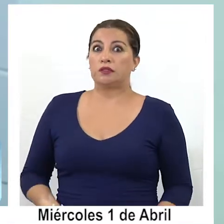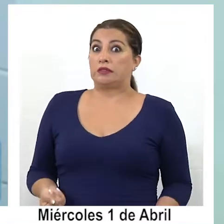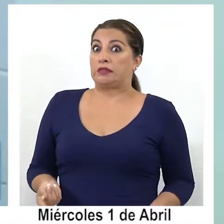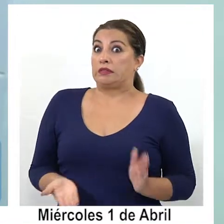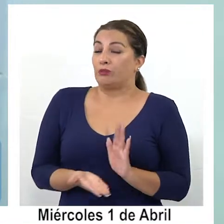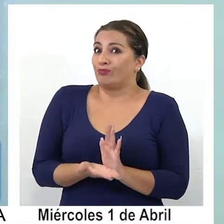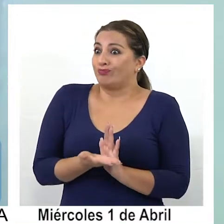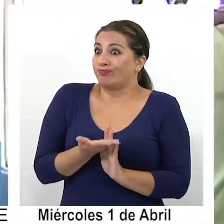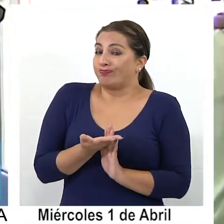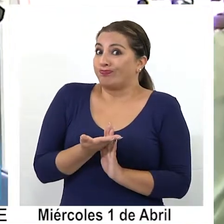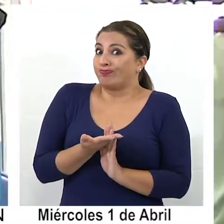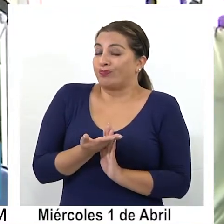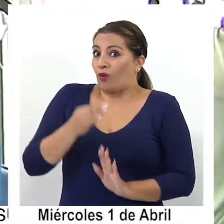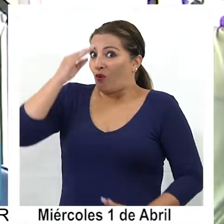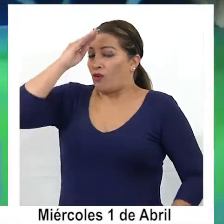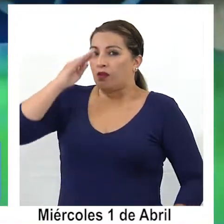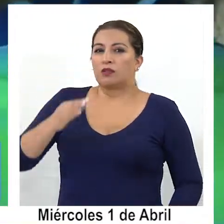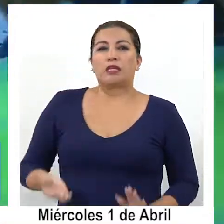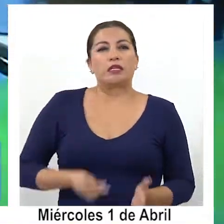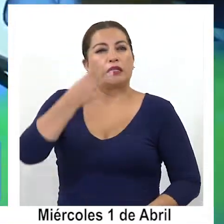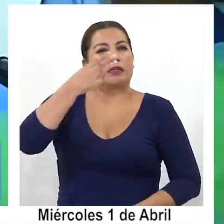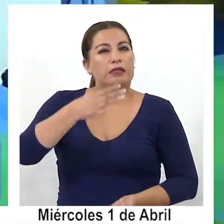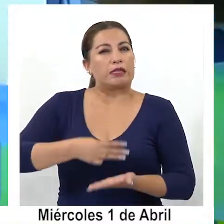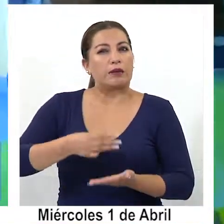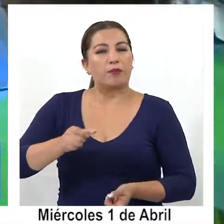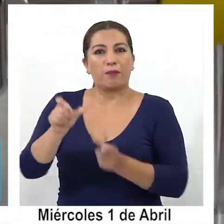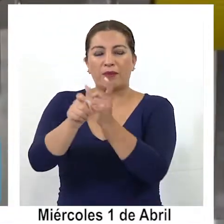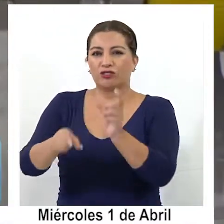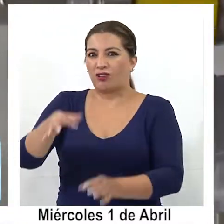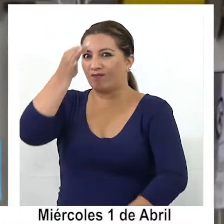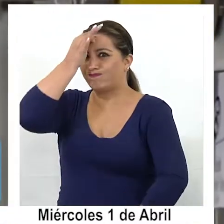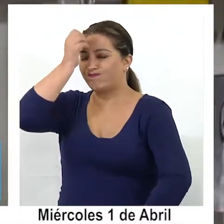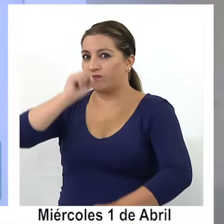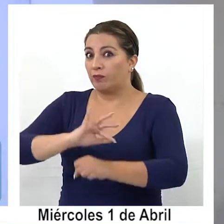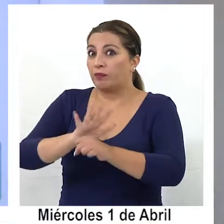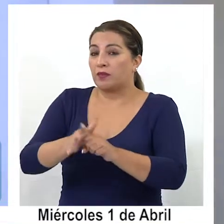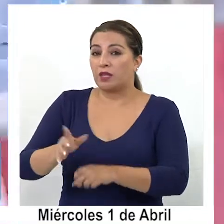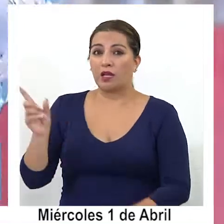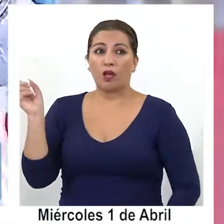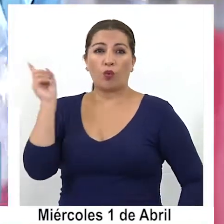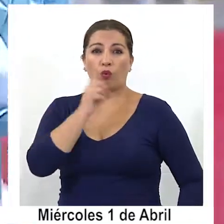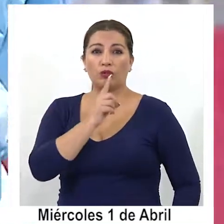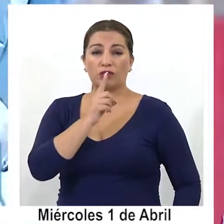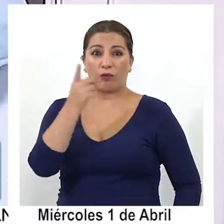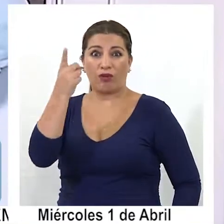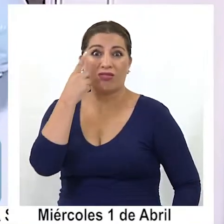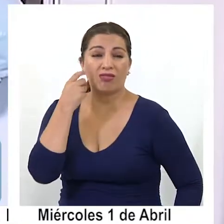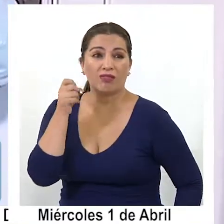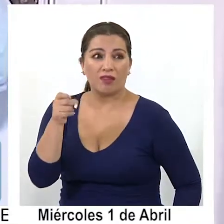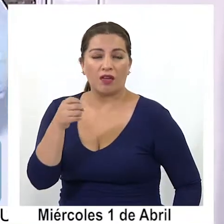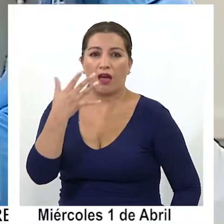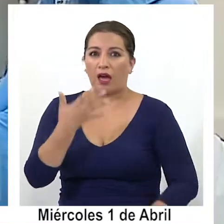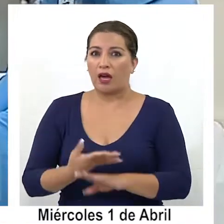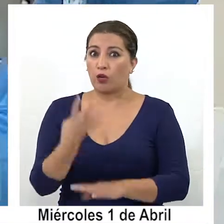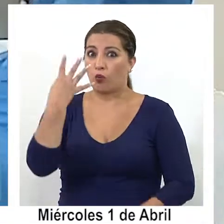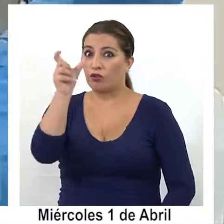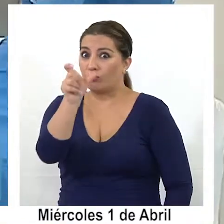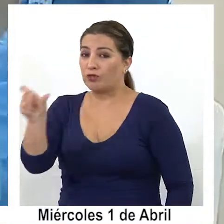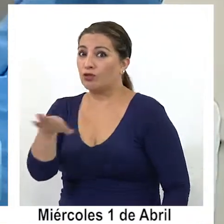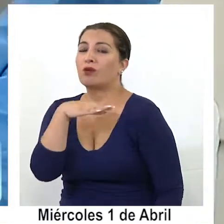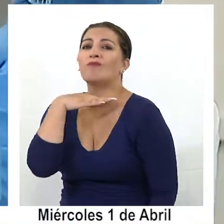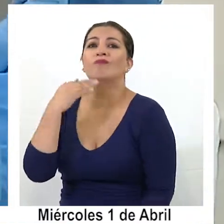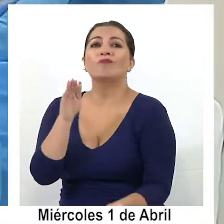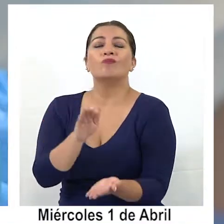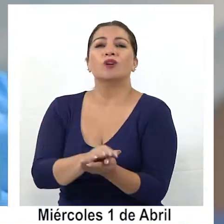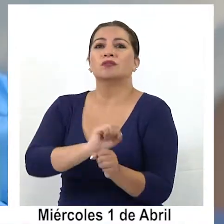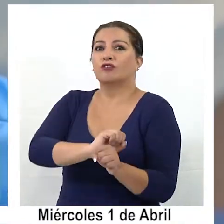alentadores, pues se superó los 3.000 contagios confirmados y en las últimas 24 horas hubo cuatro fallecimientos a